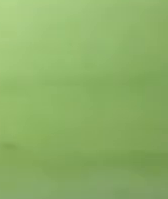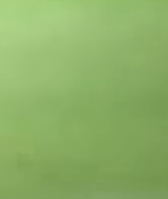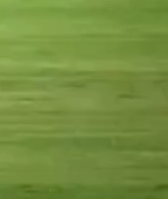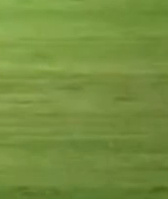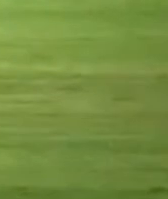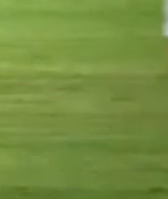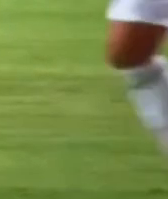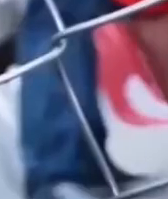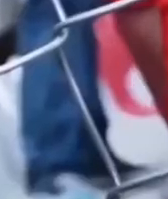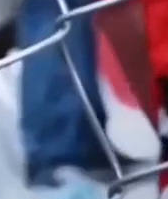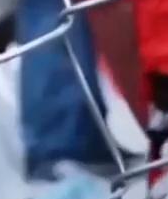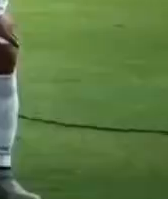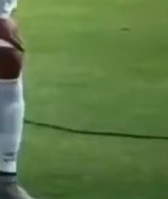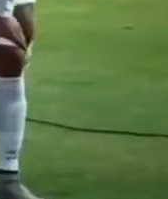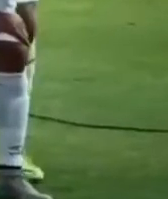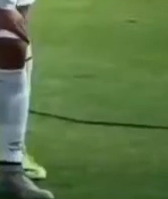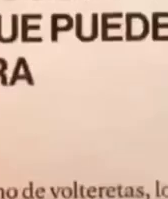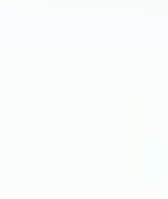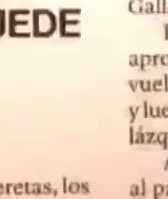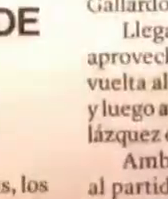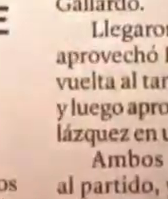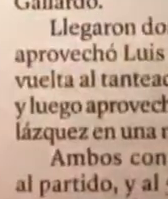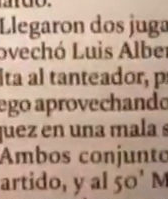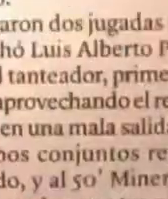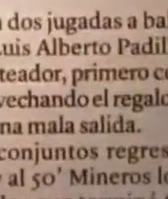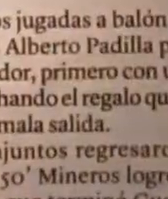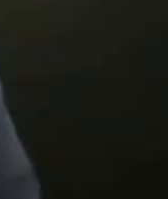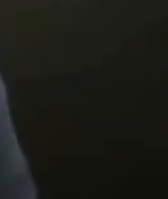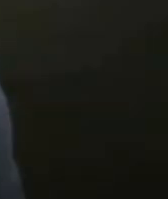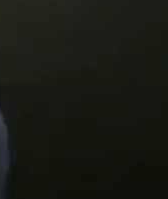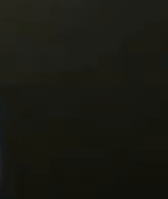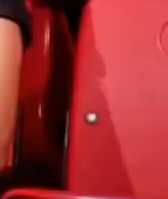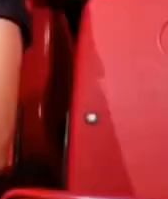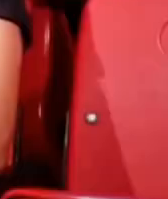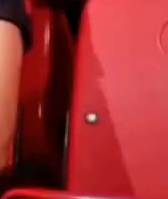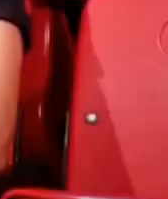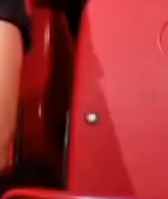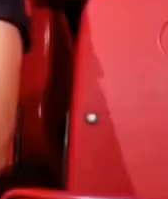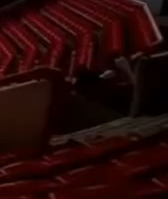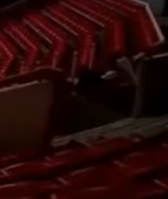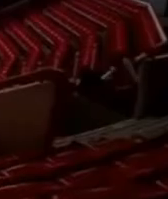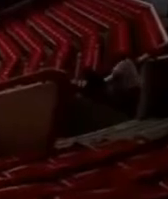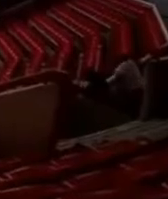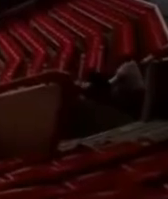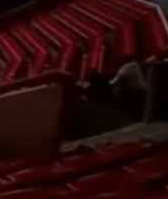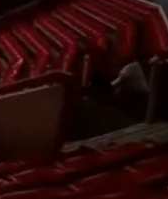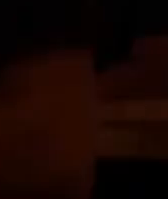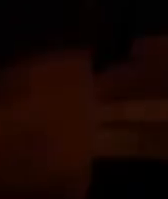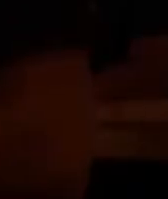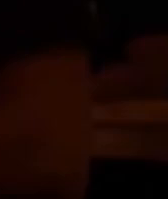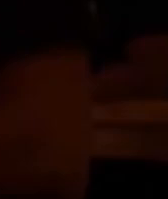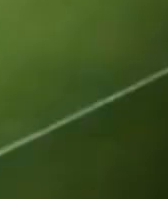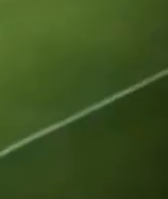En la travesía llena de obstáculos que el equipo de fútbol Necaxa vivió para salir de la Liga de Ascenso.